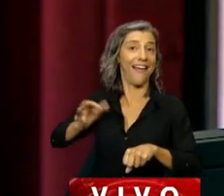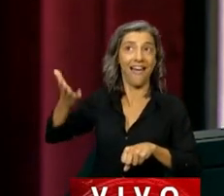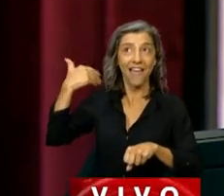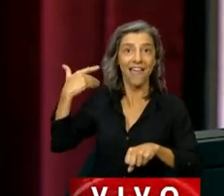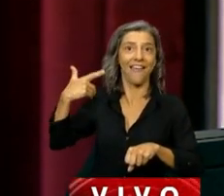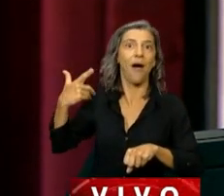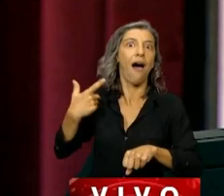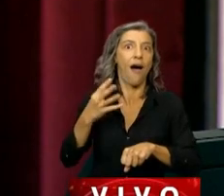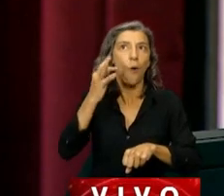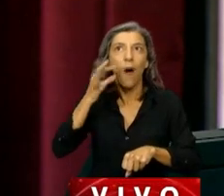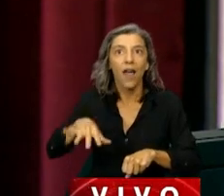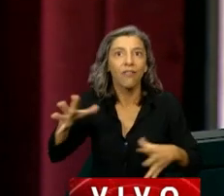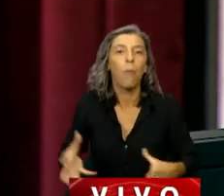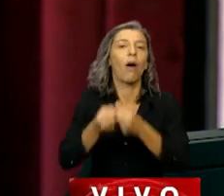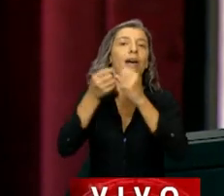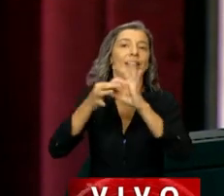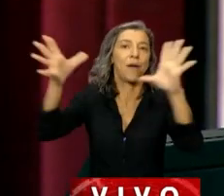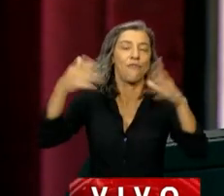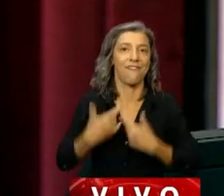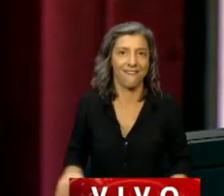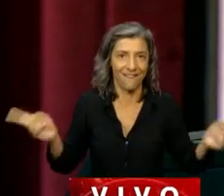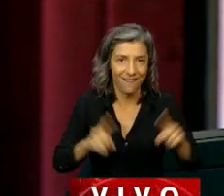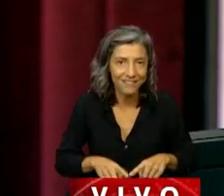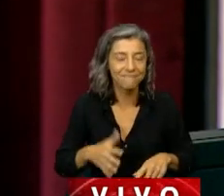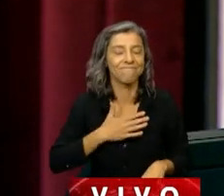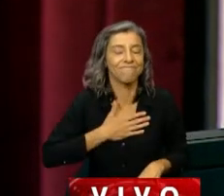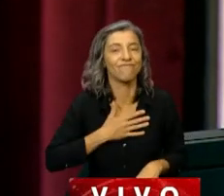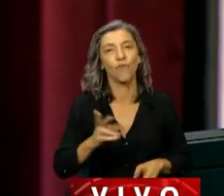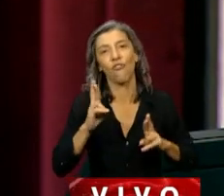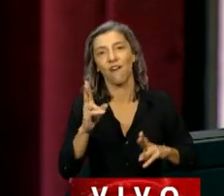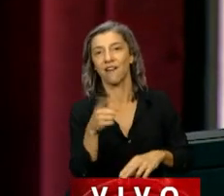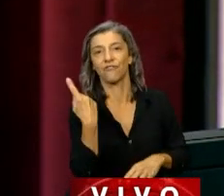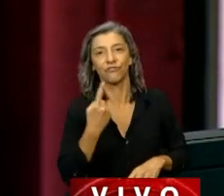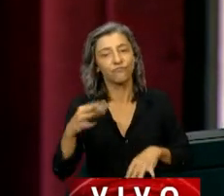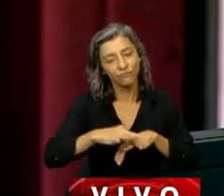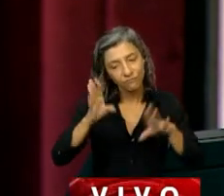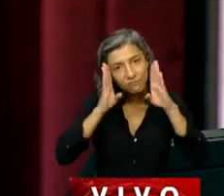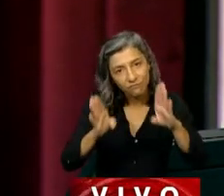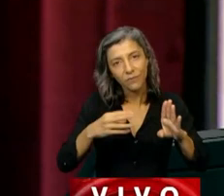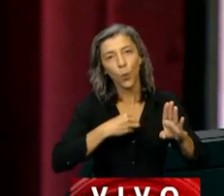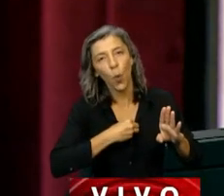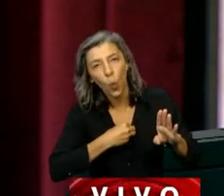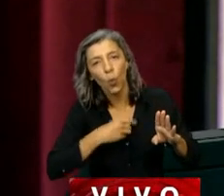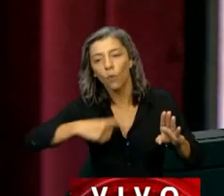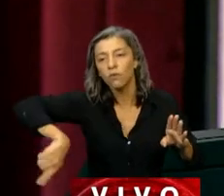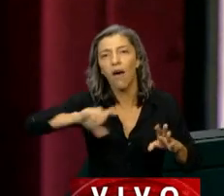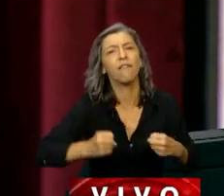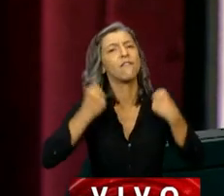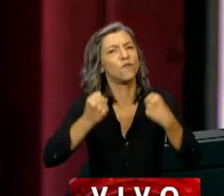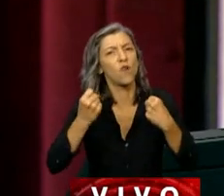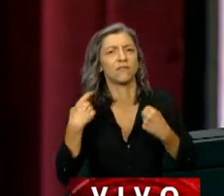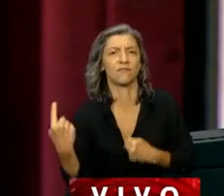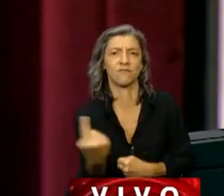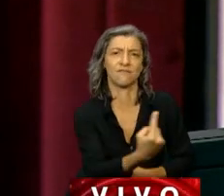esfuerzo patriótico, con compromiso democrático y con la voluntad y el esfuerzo de